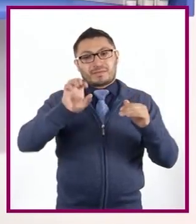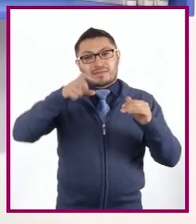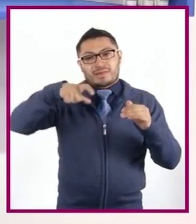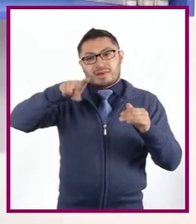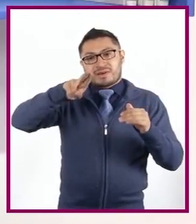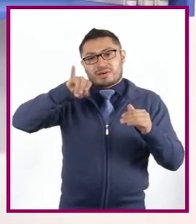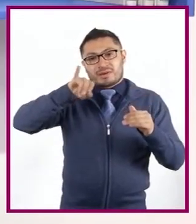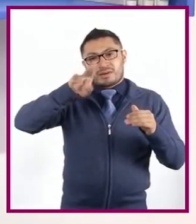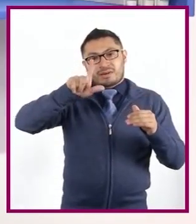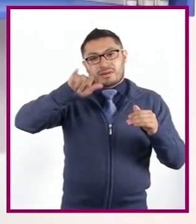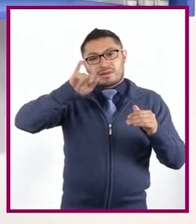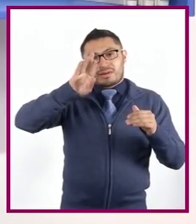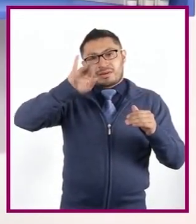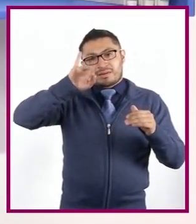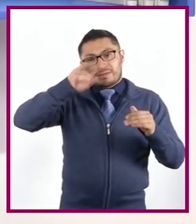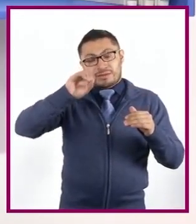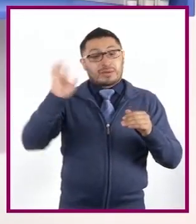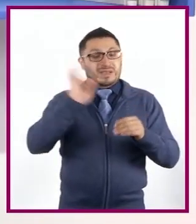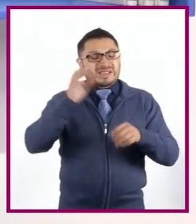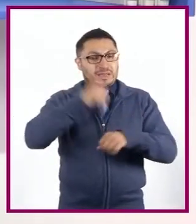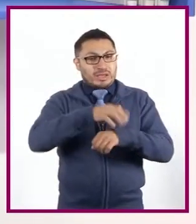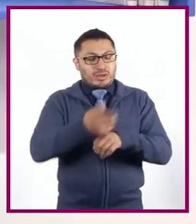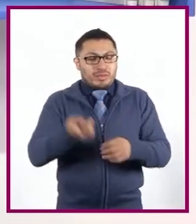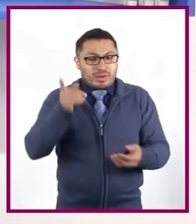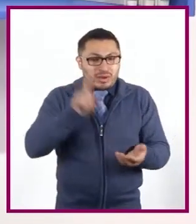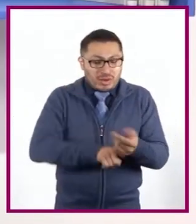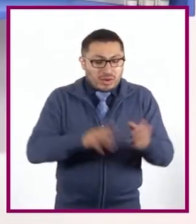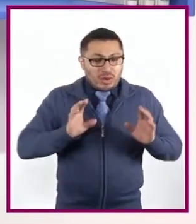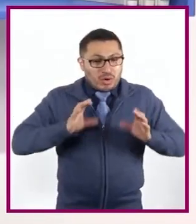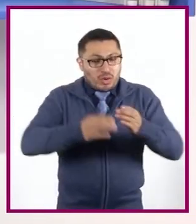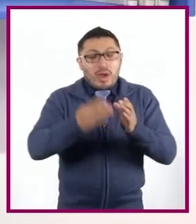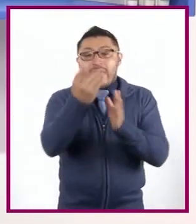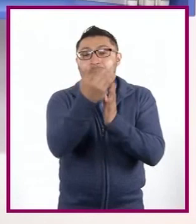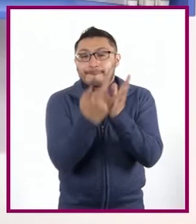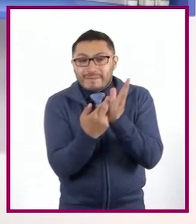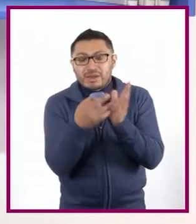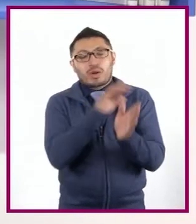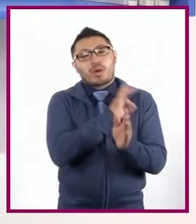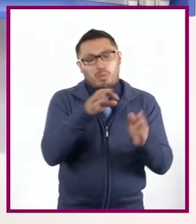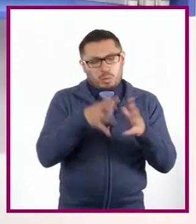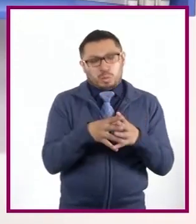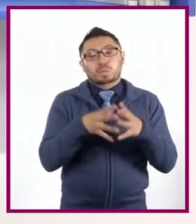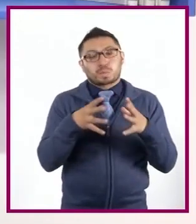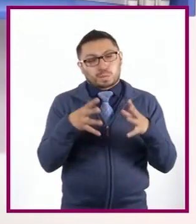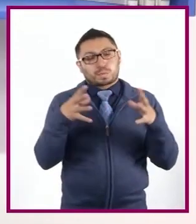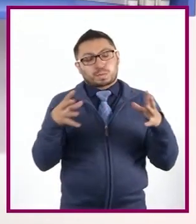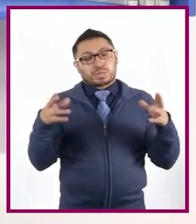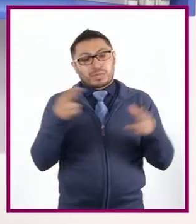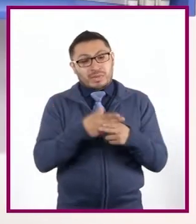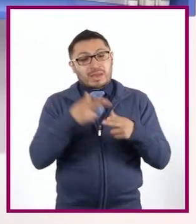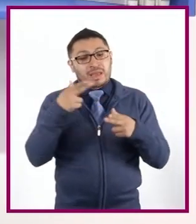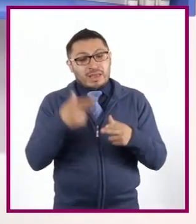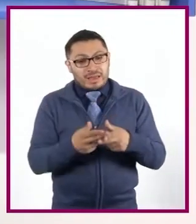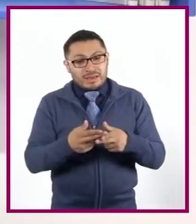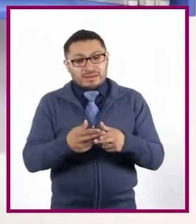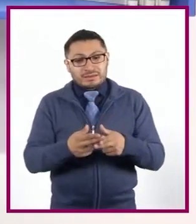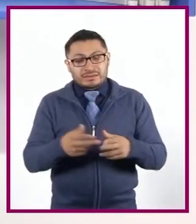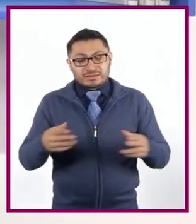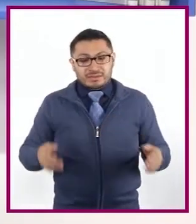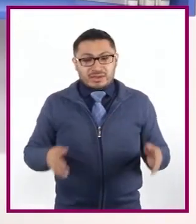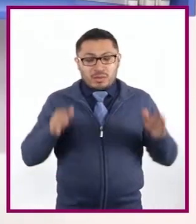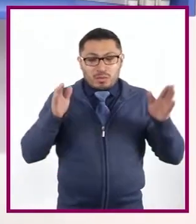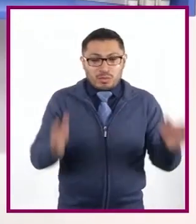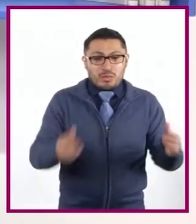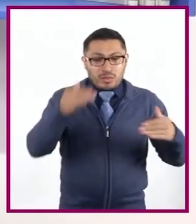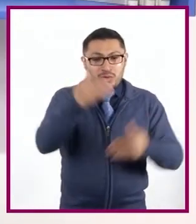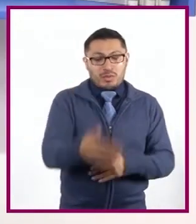número de integrantes de una población es menor, podrá crecer hasta llegar al límite que